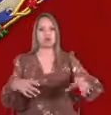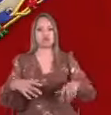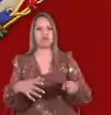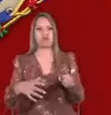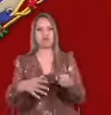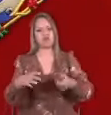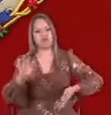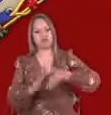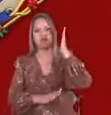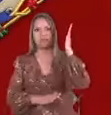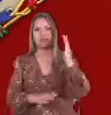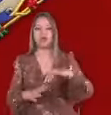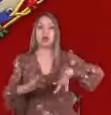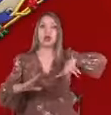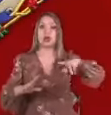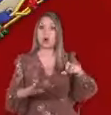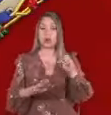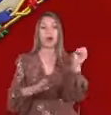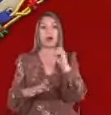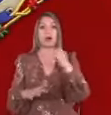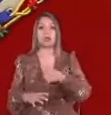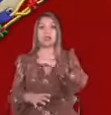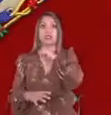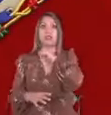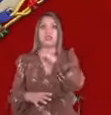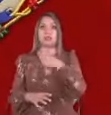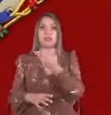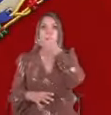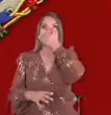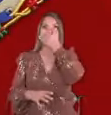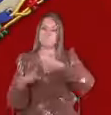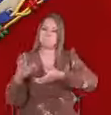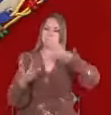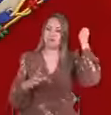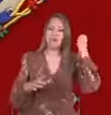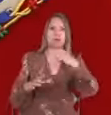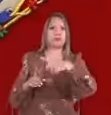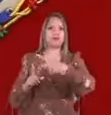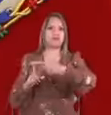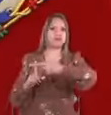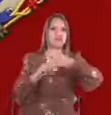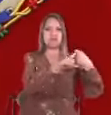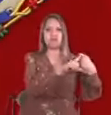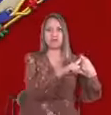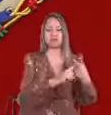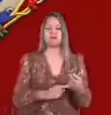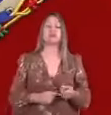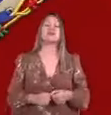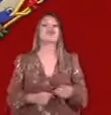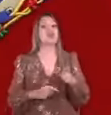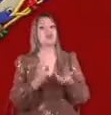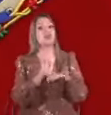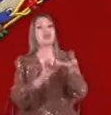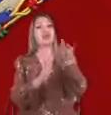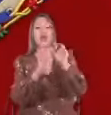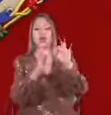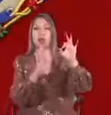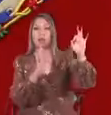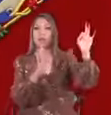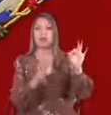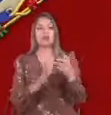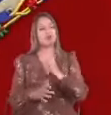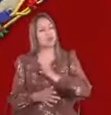mucho, el incremento de secuestros y de extorsiones. Insisto, estos datos son muy dolorosos y quisiera no tener